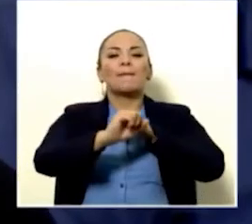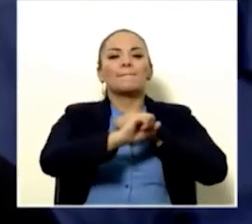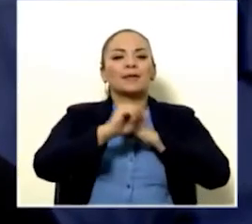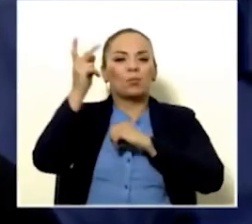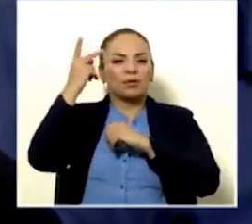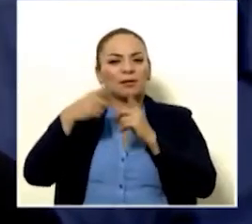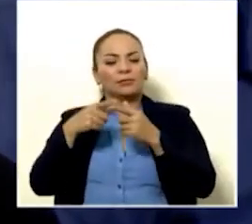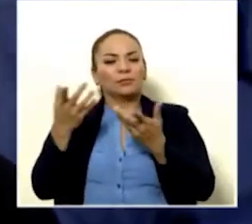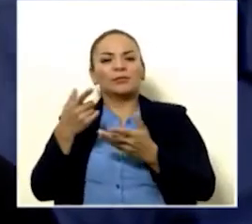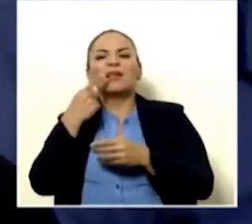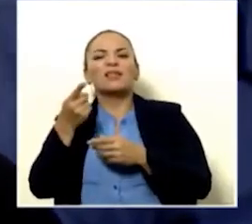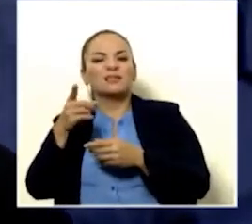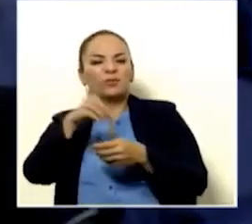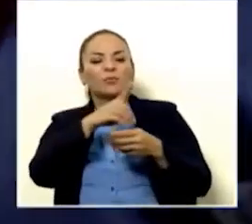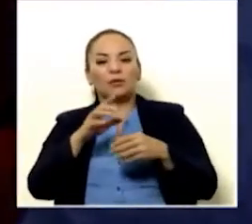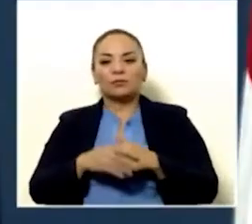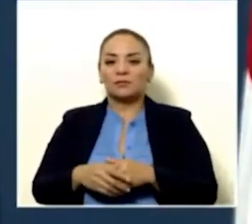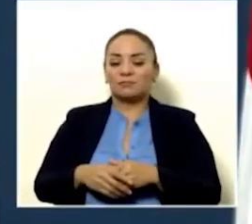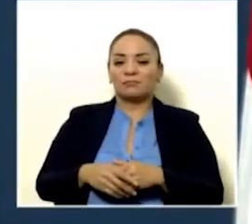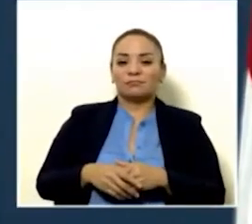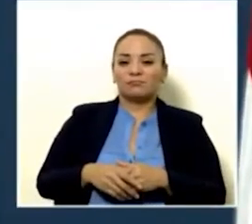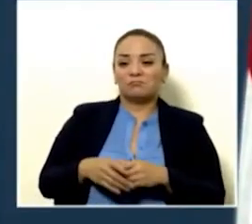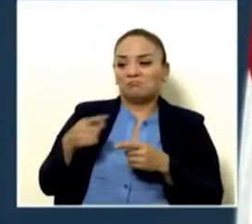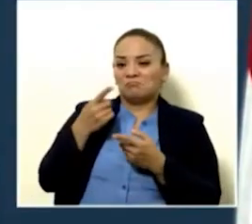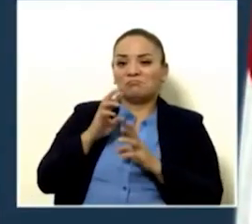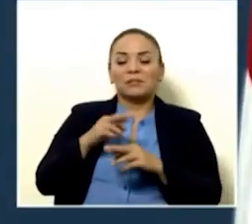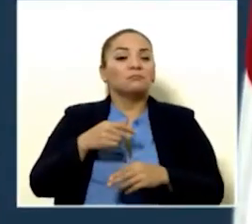esas declaraciones de los diputados. Muchas gracias. De que se equivocan.